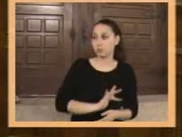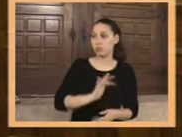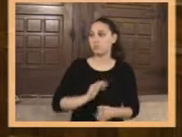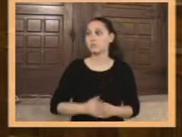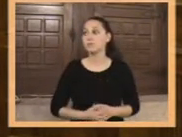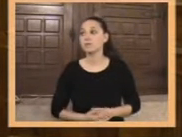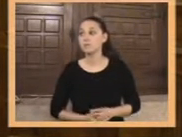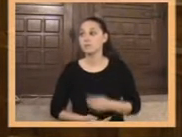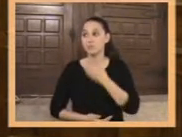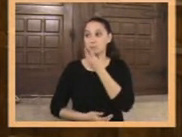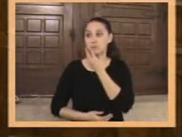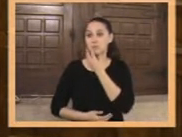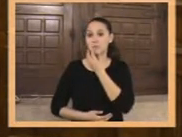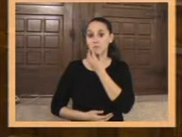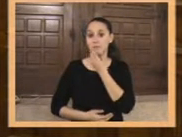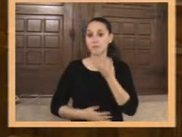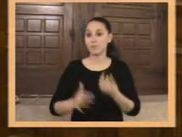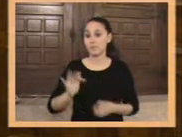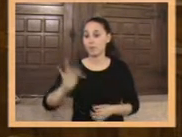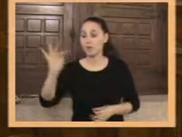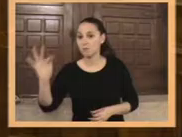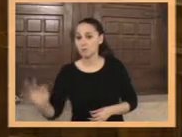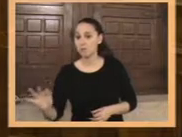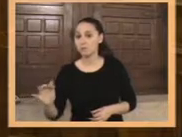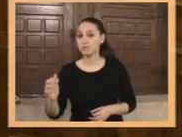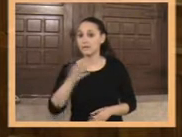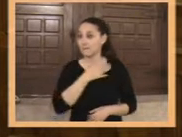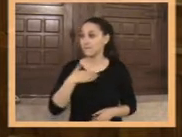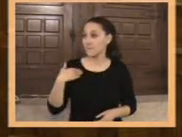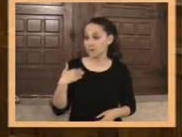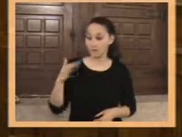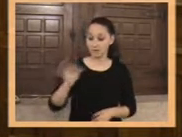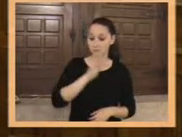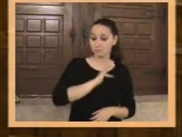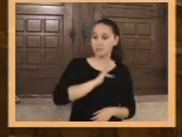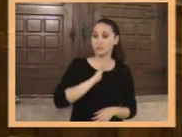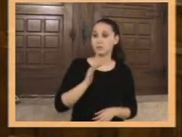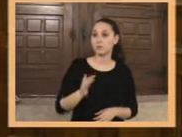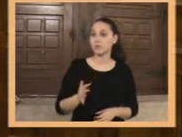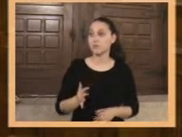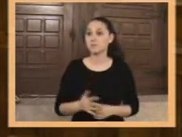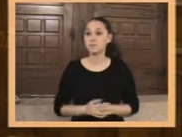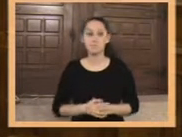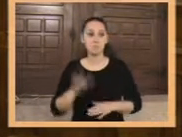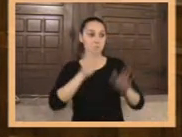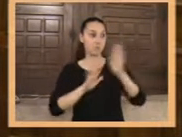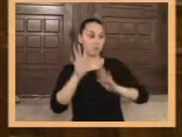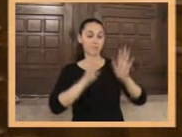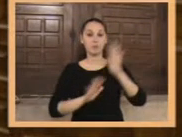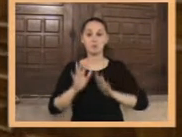razón de que la hemos tratado anteriormente, no por otra cosa. ¿Qué quiere usted, tratar la suya primero? Ah, pues, que entonces no entiendo aquí el